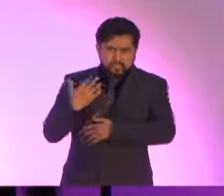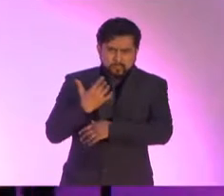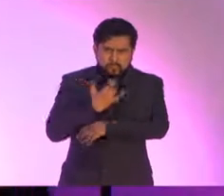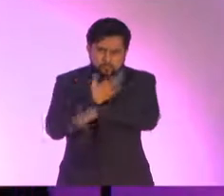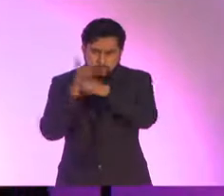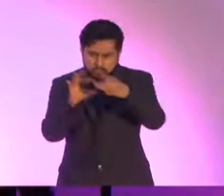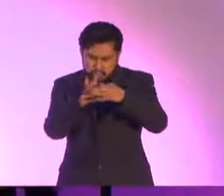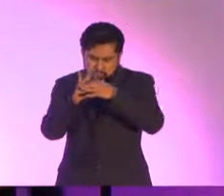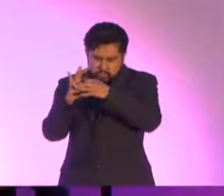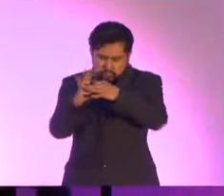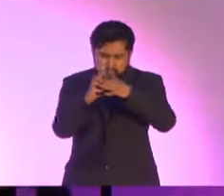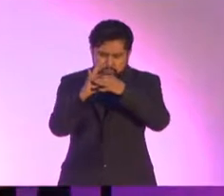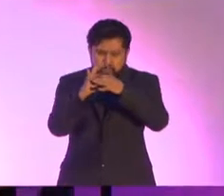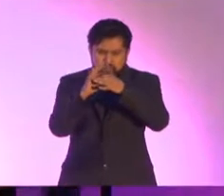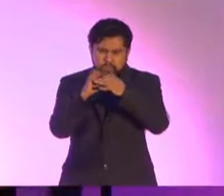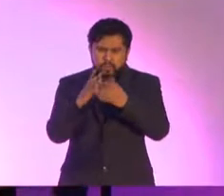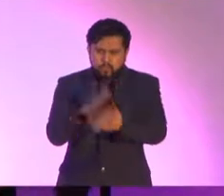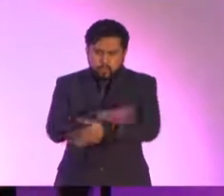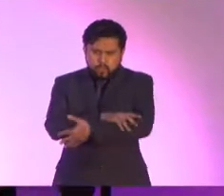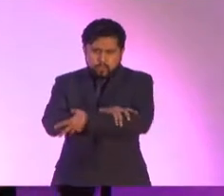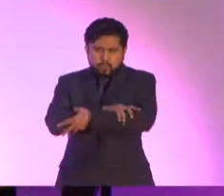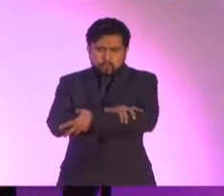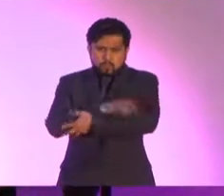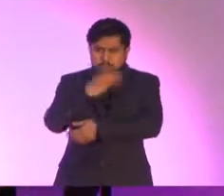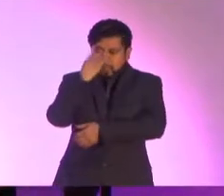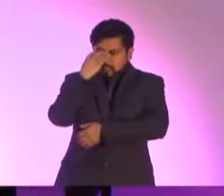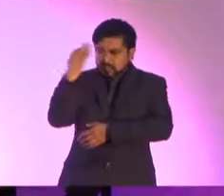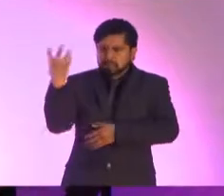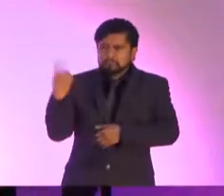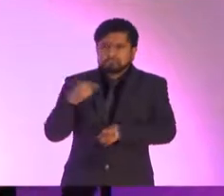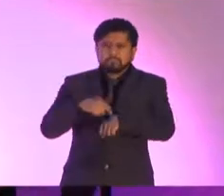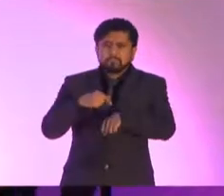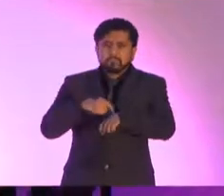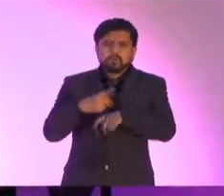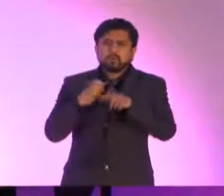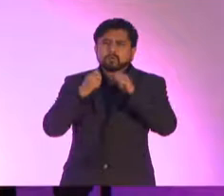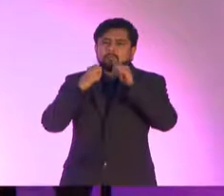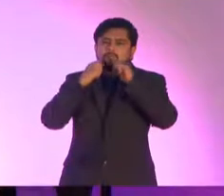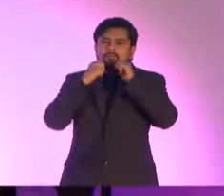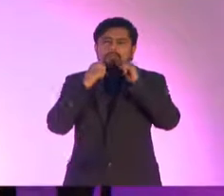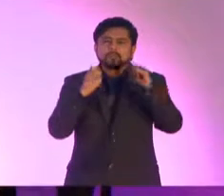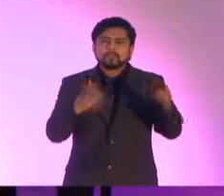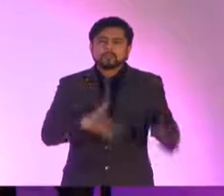Nunca conté las horas porque el tiempo nos pertenecía.